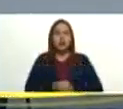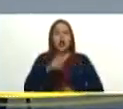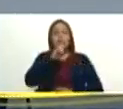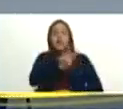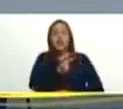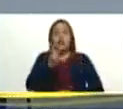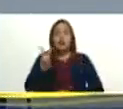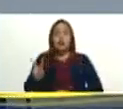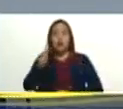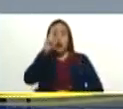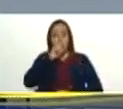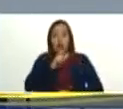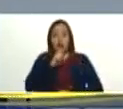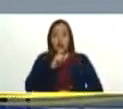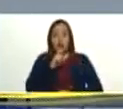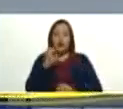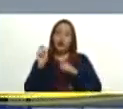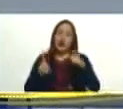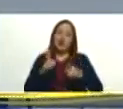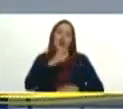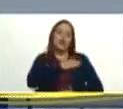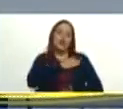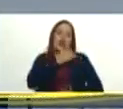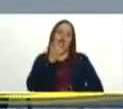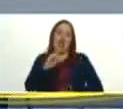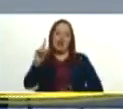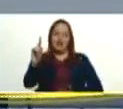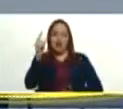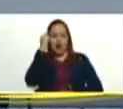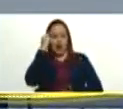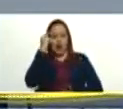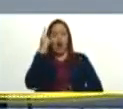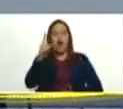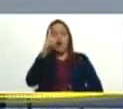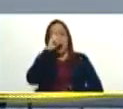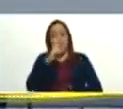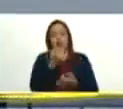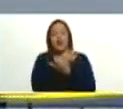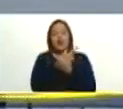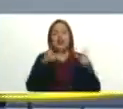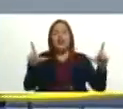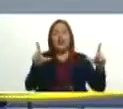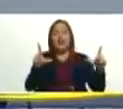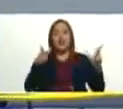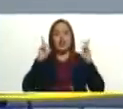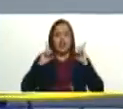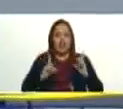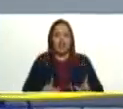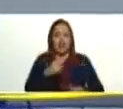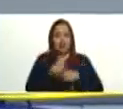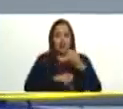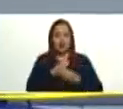años. Bueno, Lula se agarró un año sabático. Un descanso se tomó Lula.